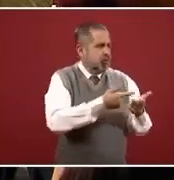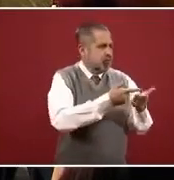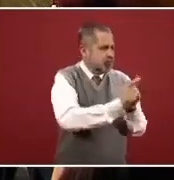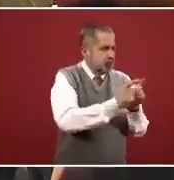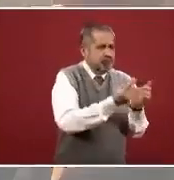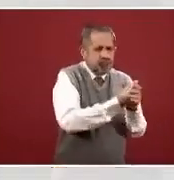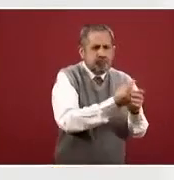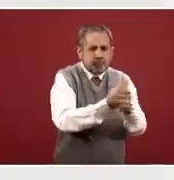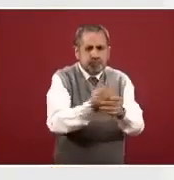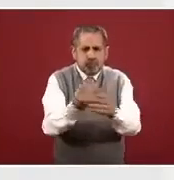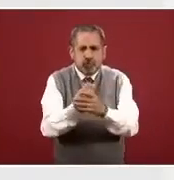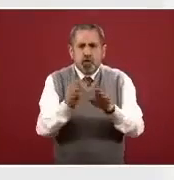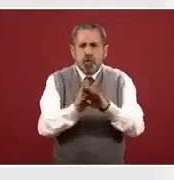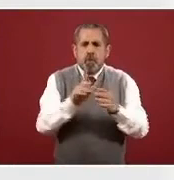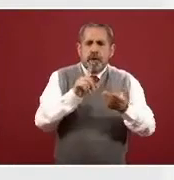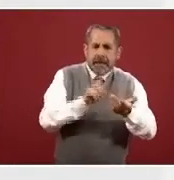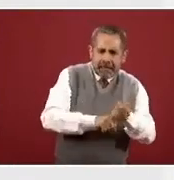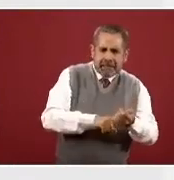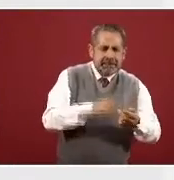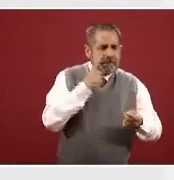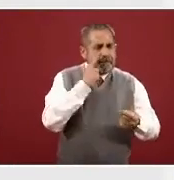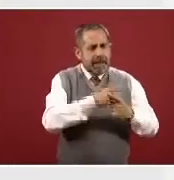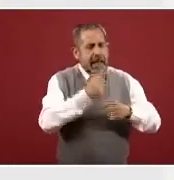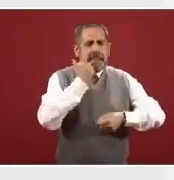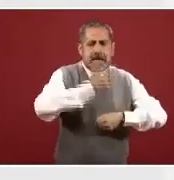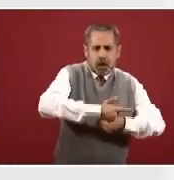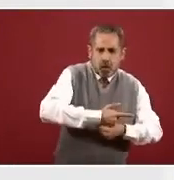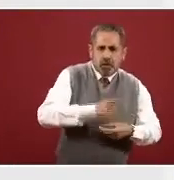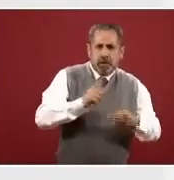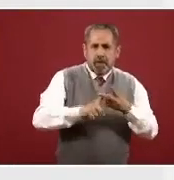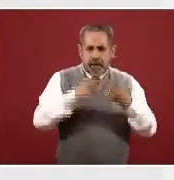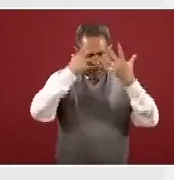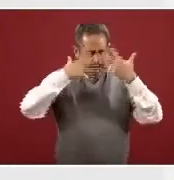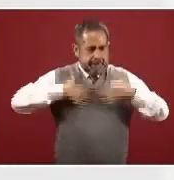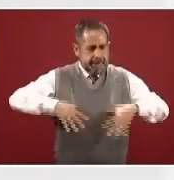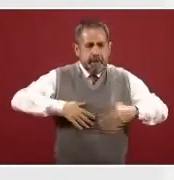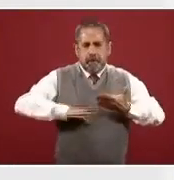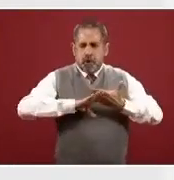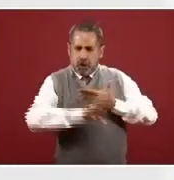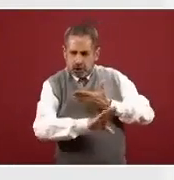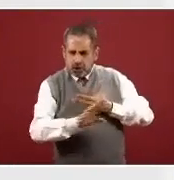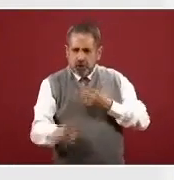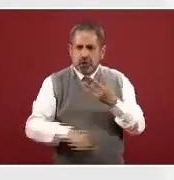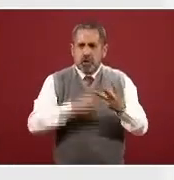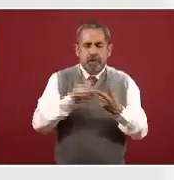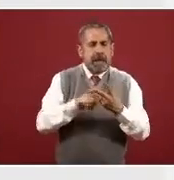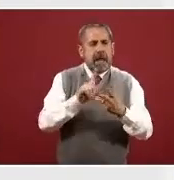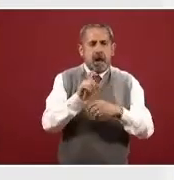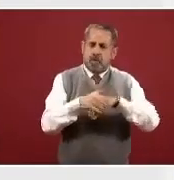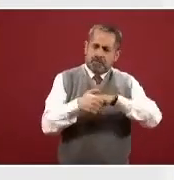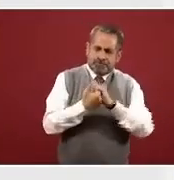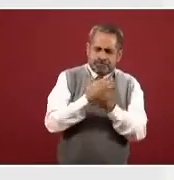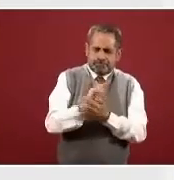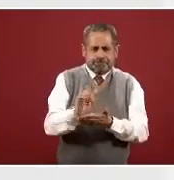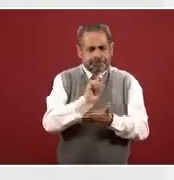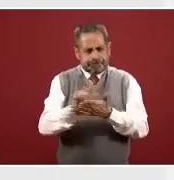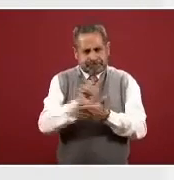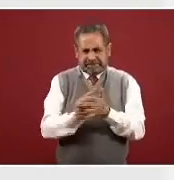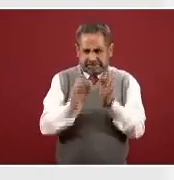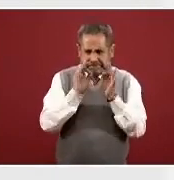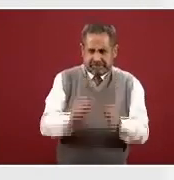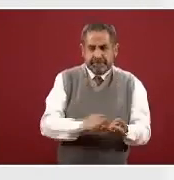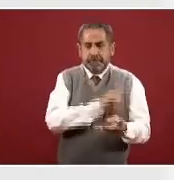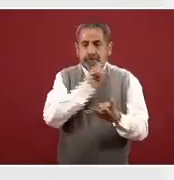apartados, claves de diagnóstico, claves para equipos de protección personal, claves para higiene de manos y desinfección, claves